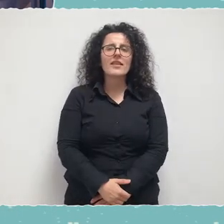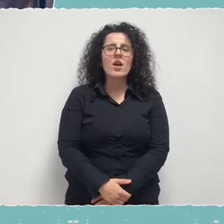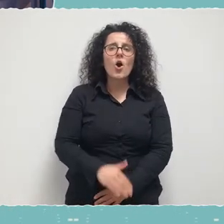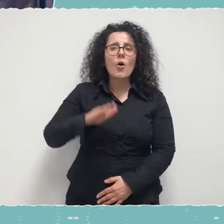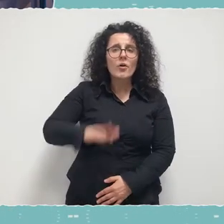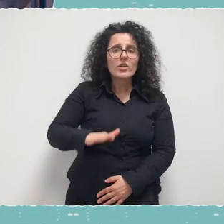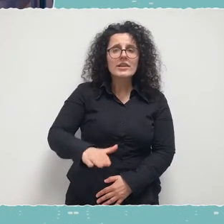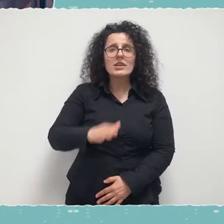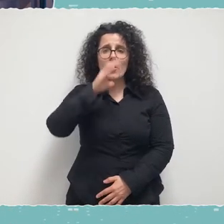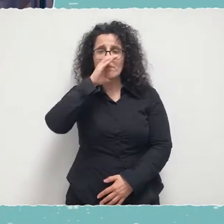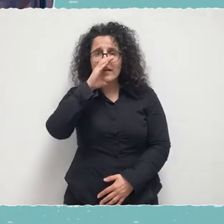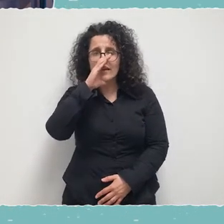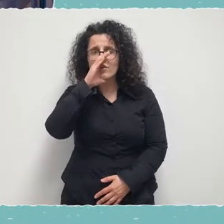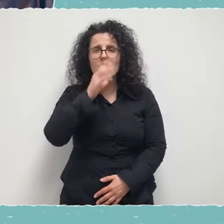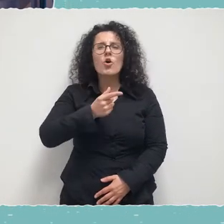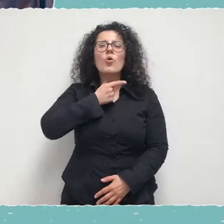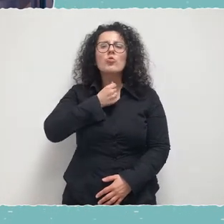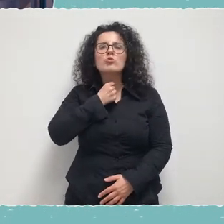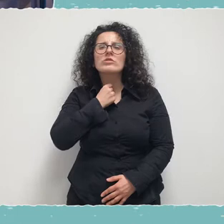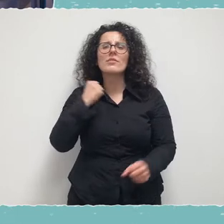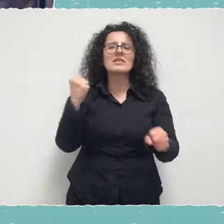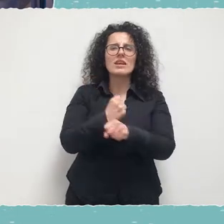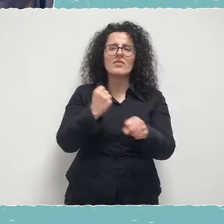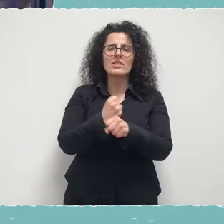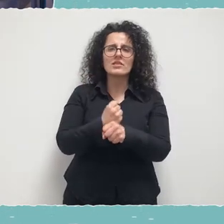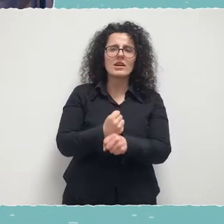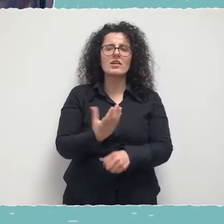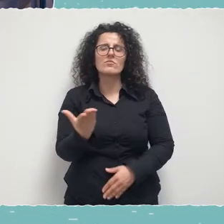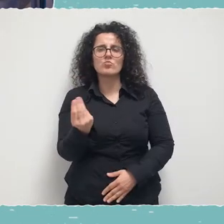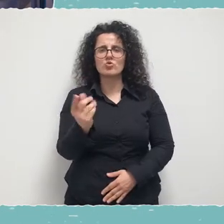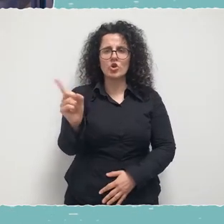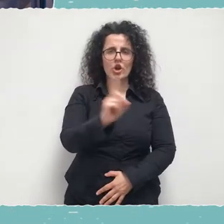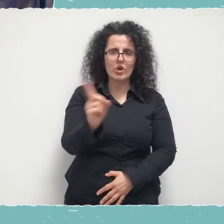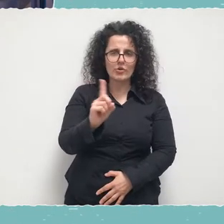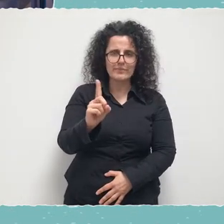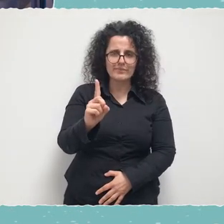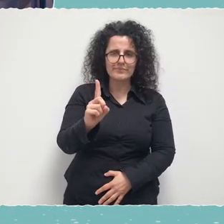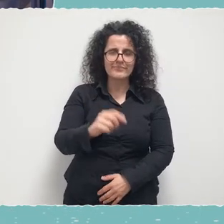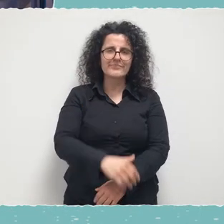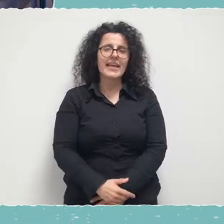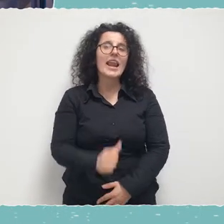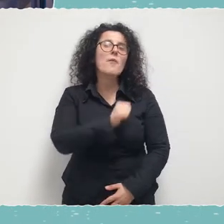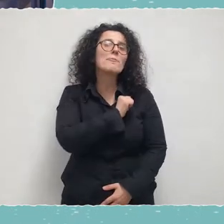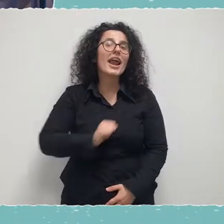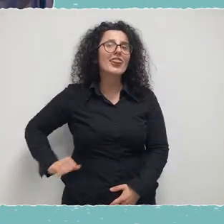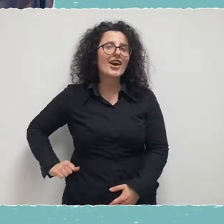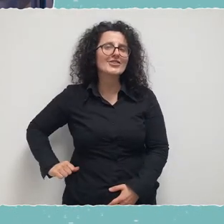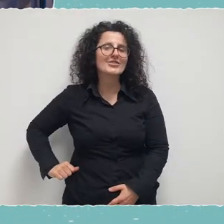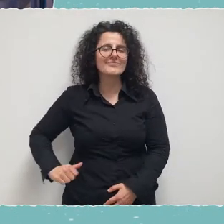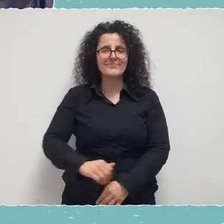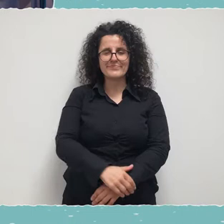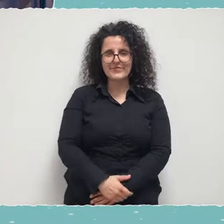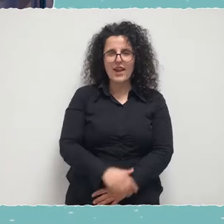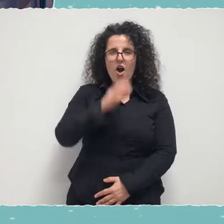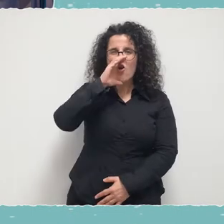pequeno... Bueno, o porquiño pequeno non lle gustaba moito traballar. Era